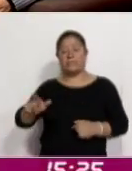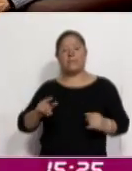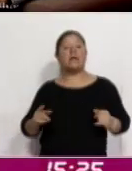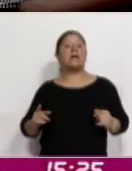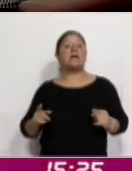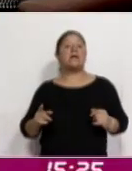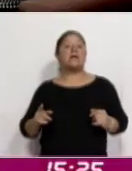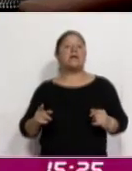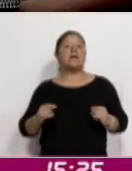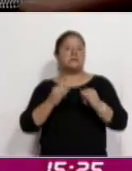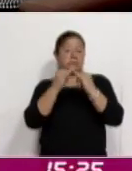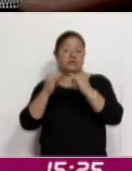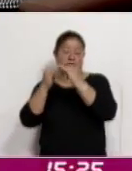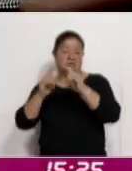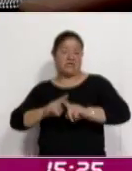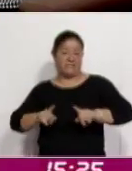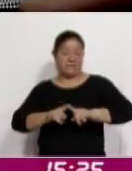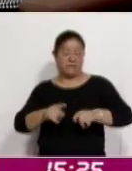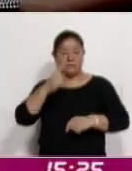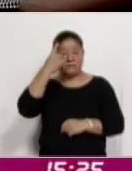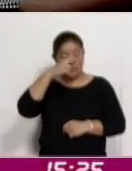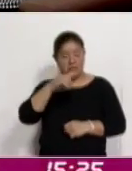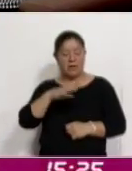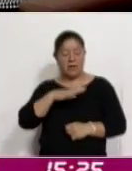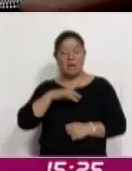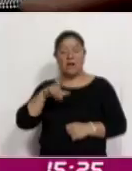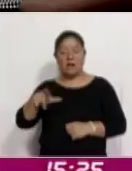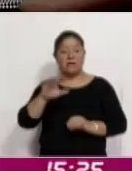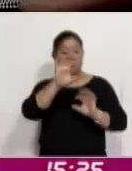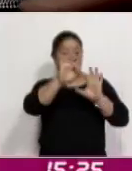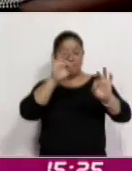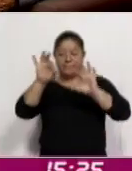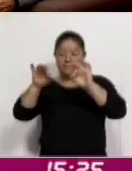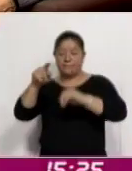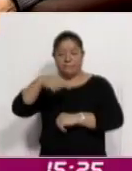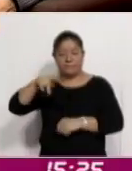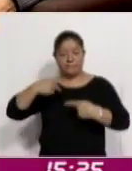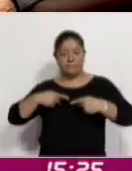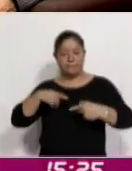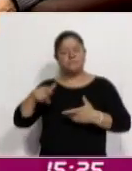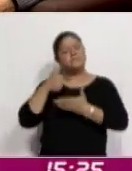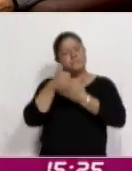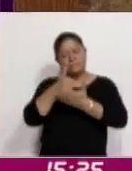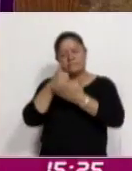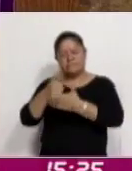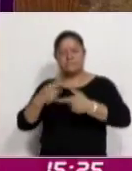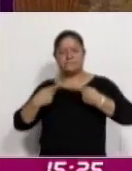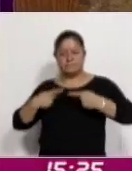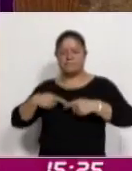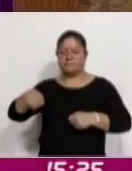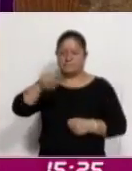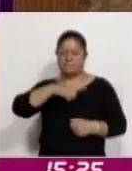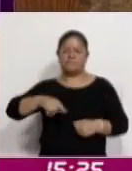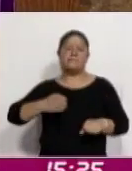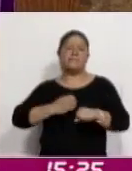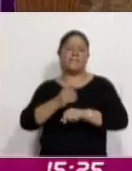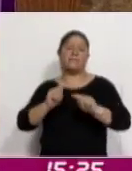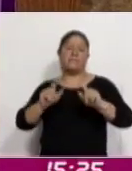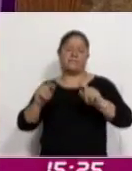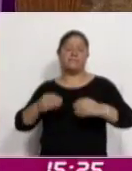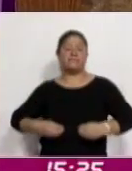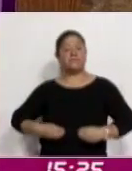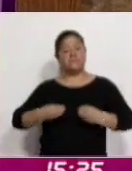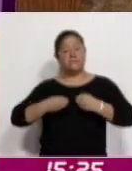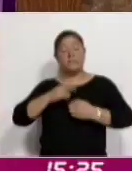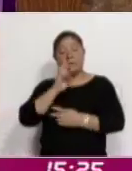para que juntemos talentos y podamos ayudar a que la sociedad del estado de Tlaxcala viva mejor.